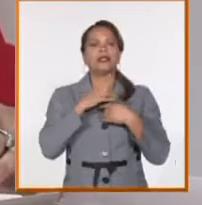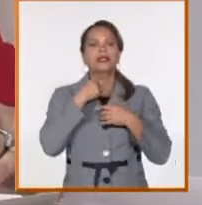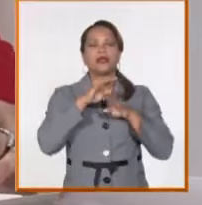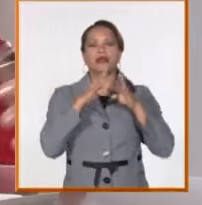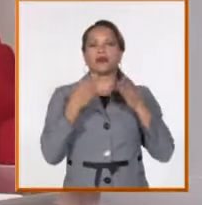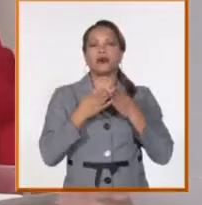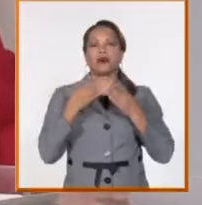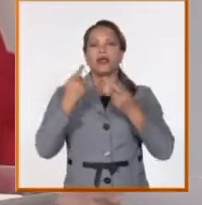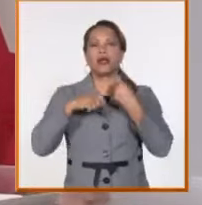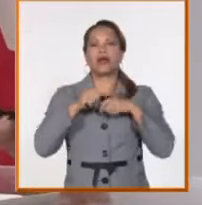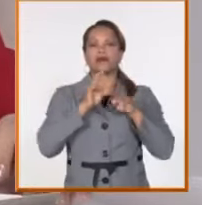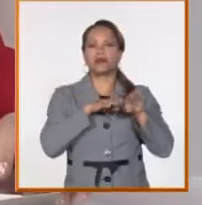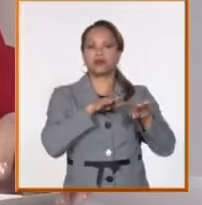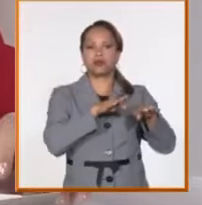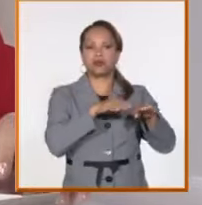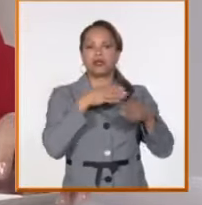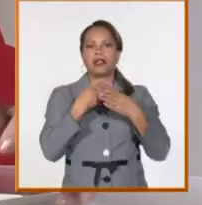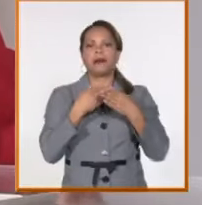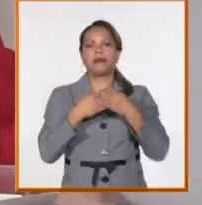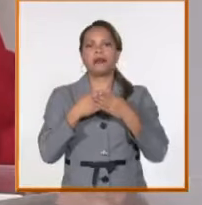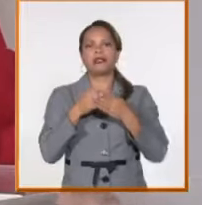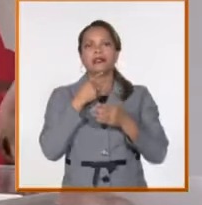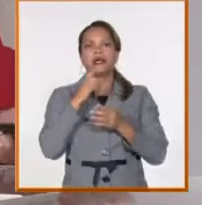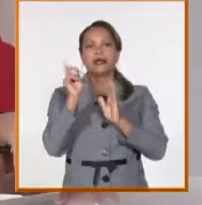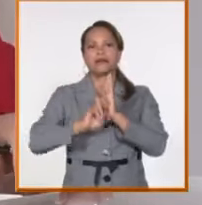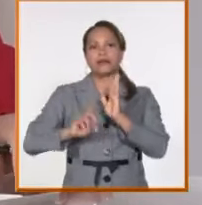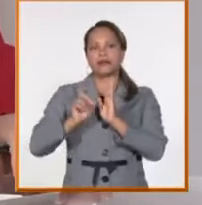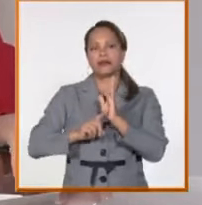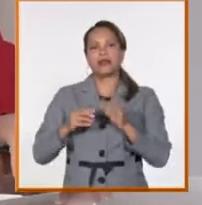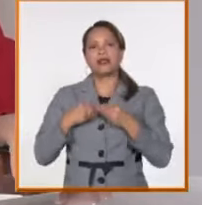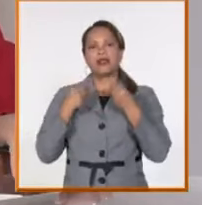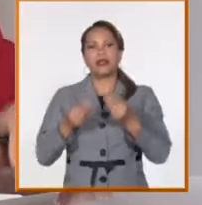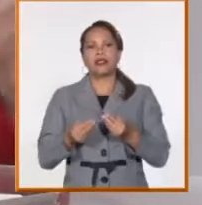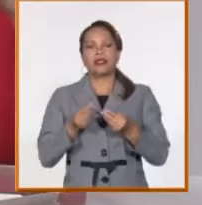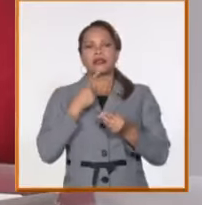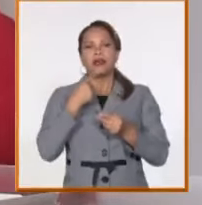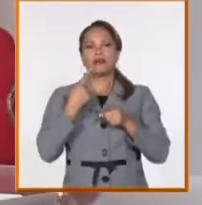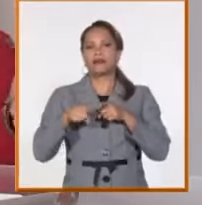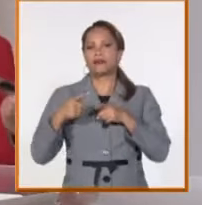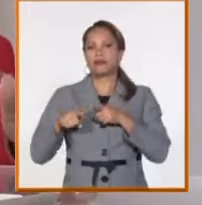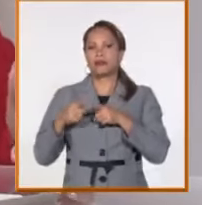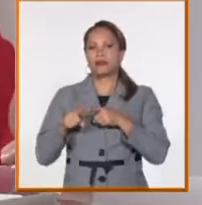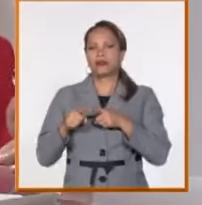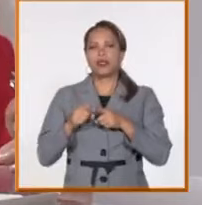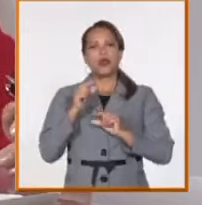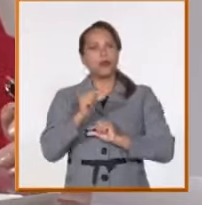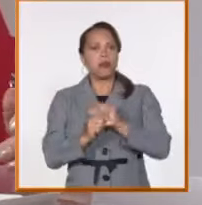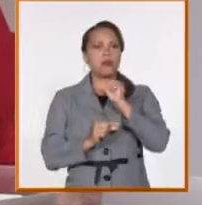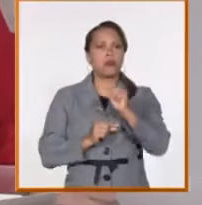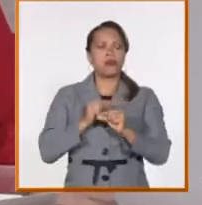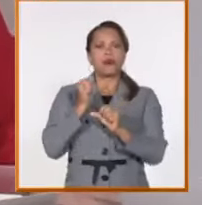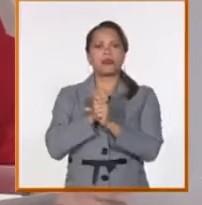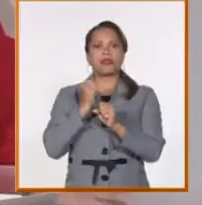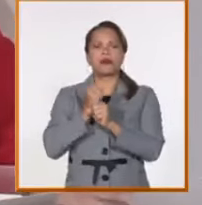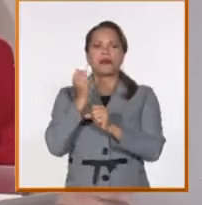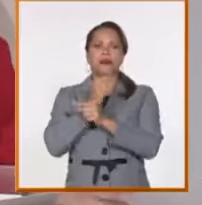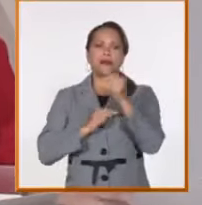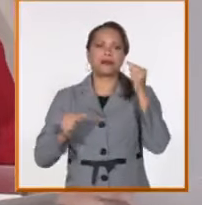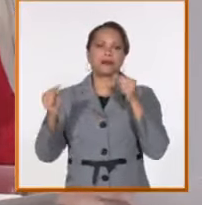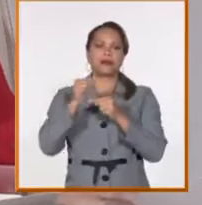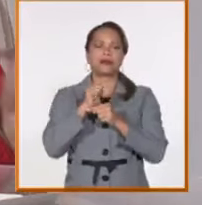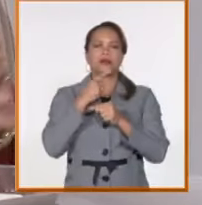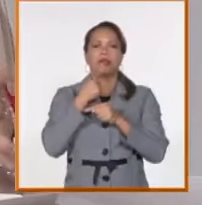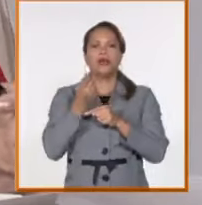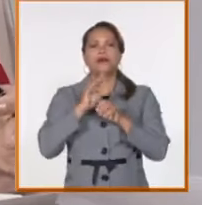confecciones a la unión eléctrica también le suministramos calzado y confecciones Y así vamos trabajando por priorizar estos sectores